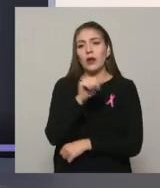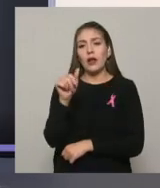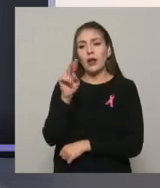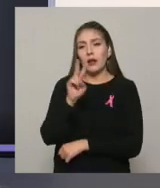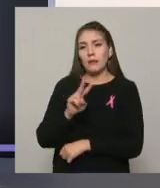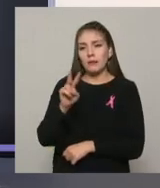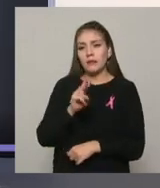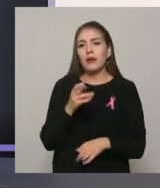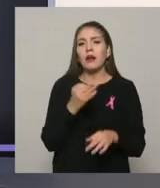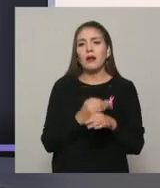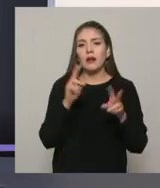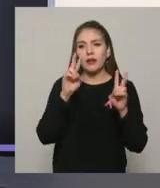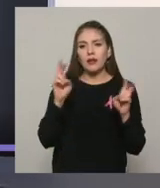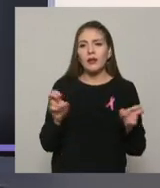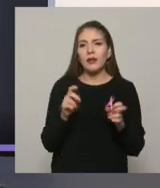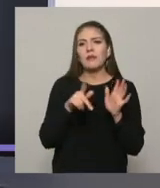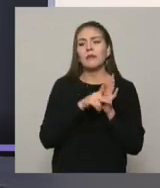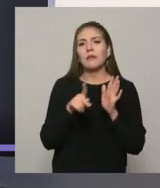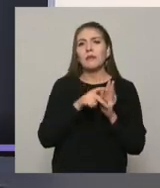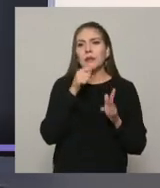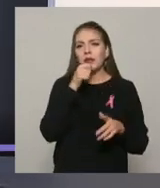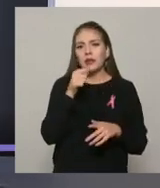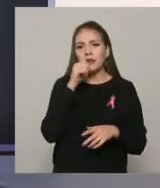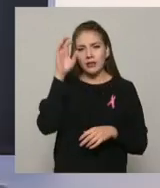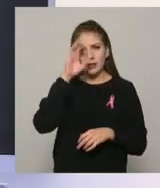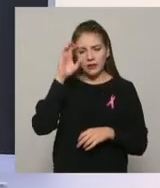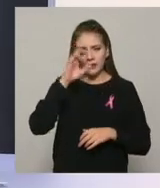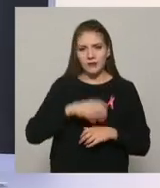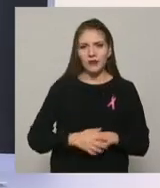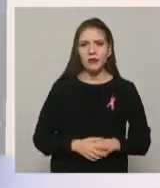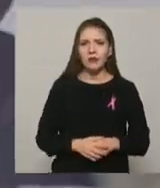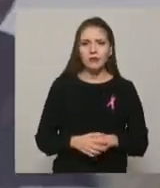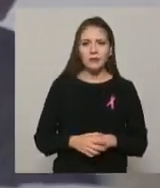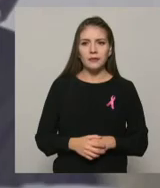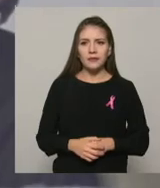debate, periodismo científico en la Ciudad de México. Ya volvemos.